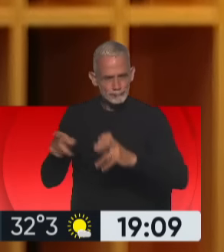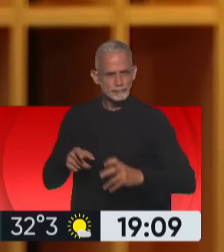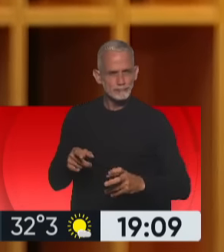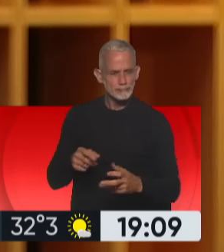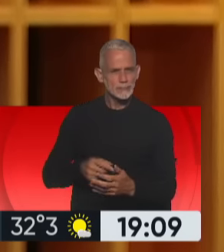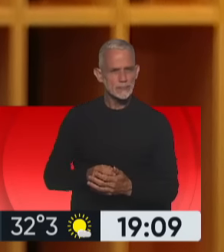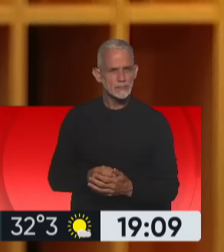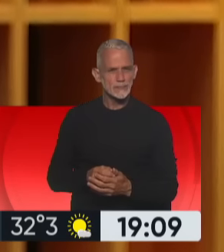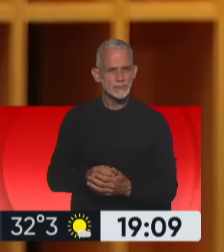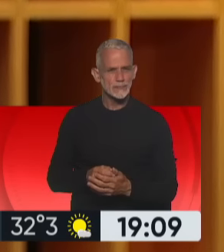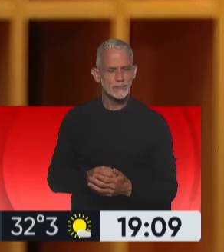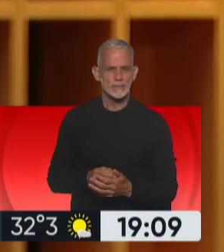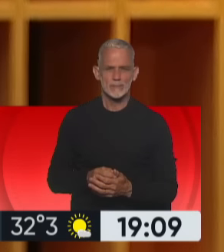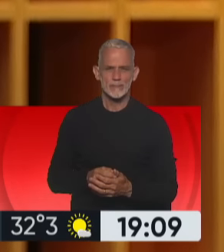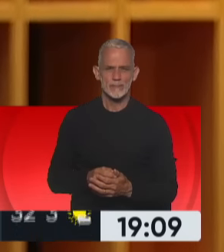y